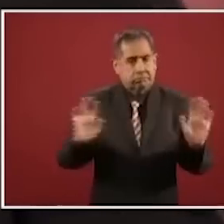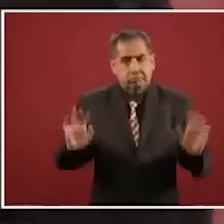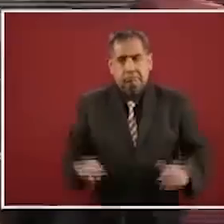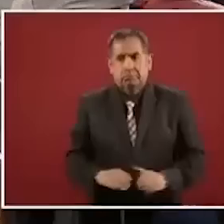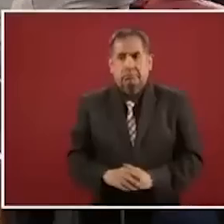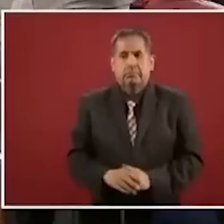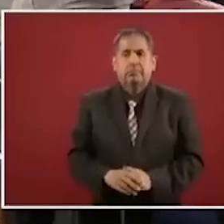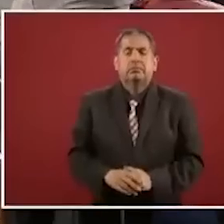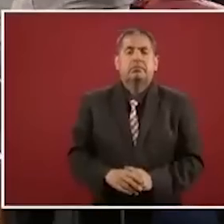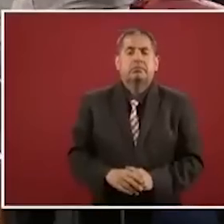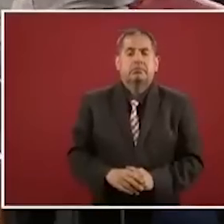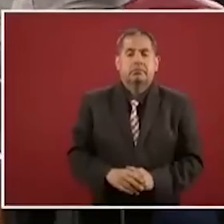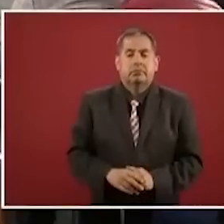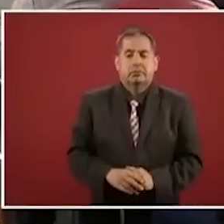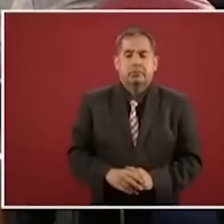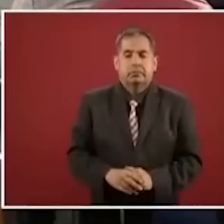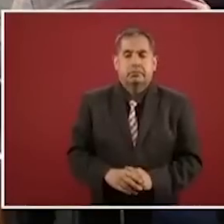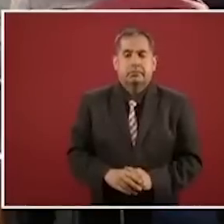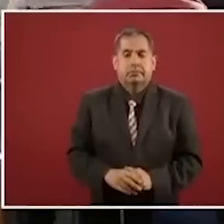Sí.